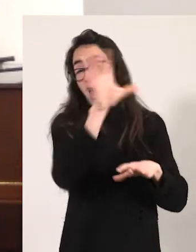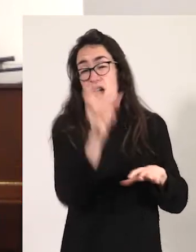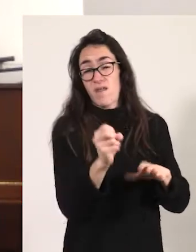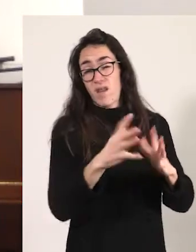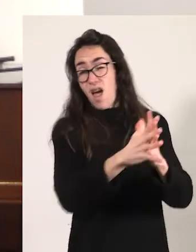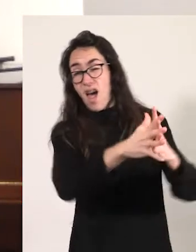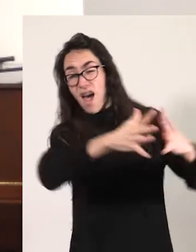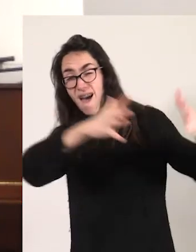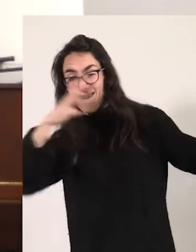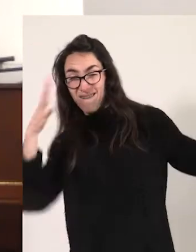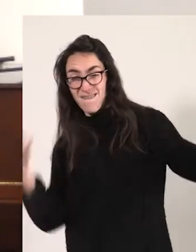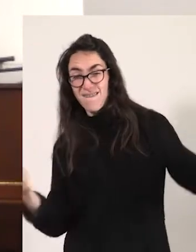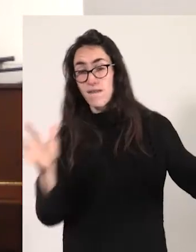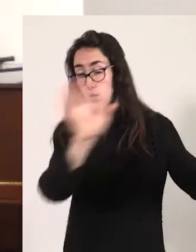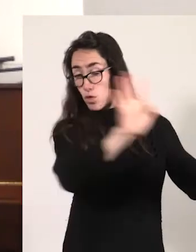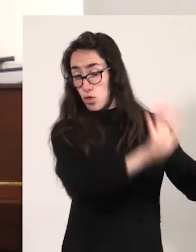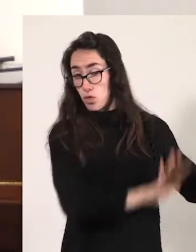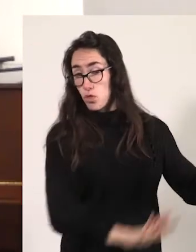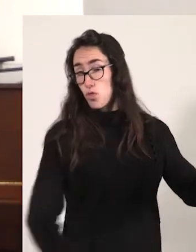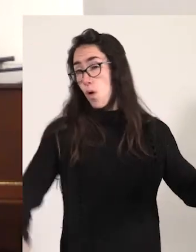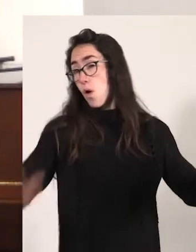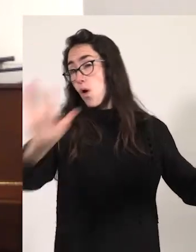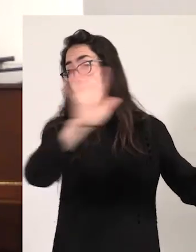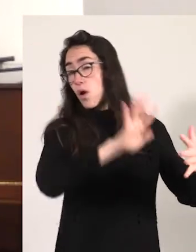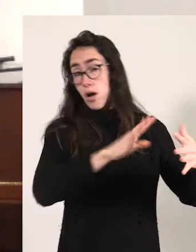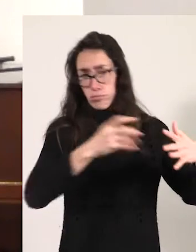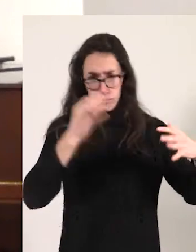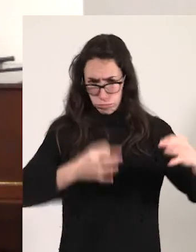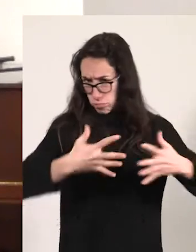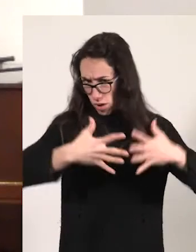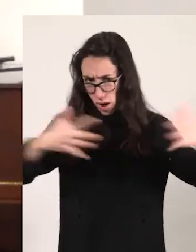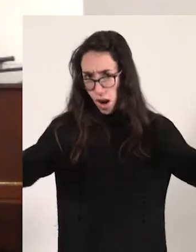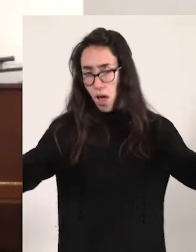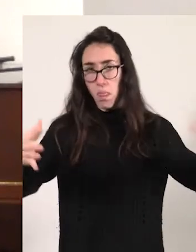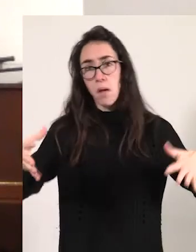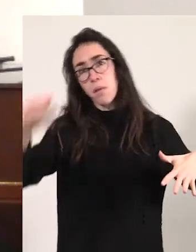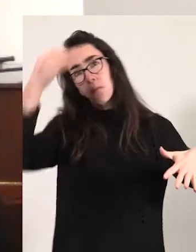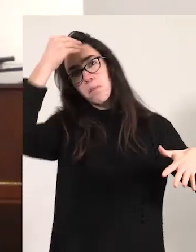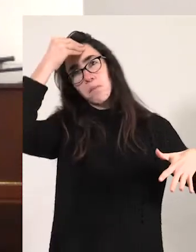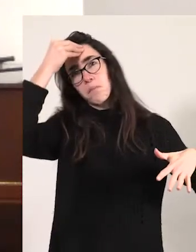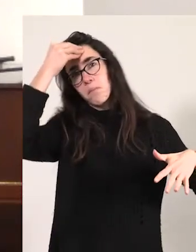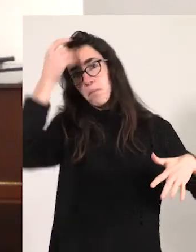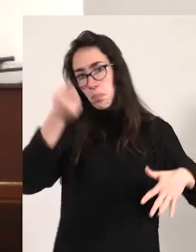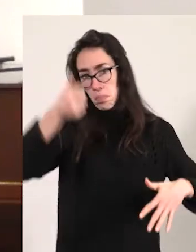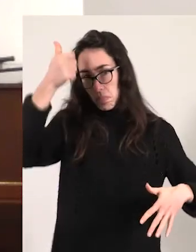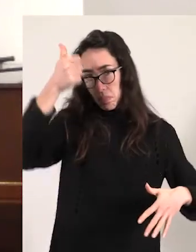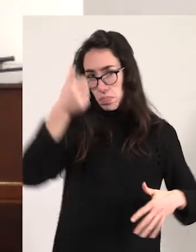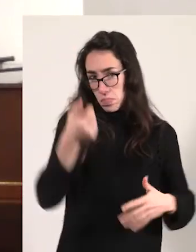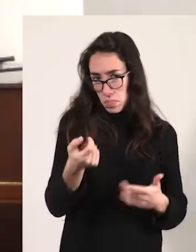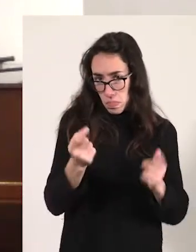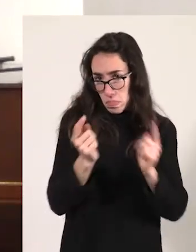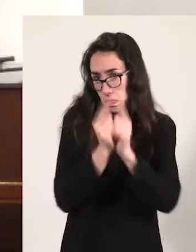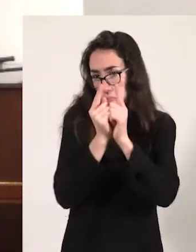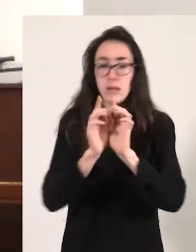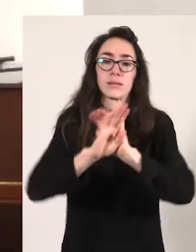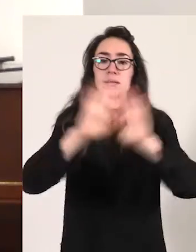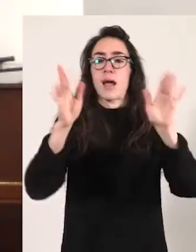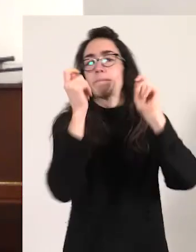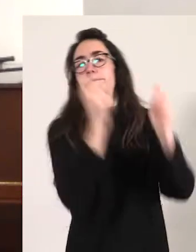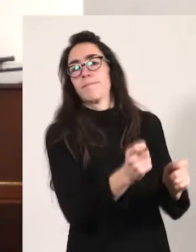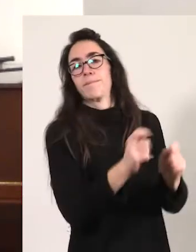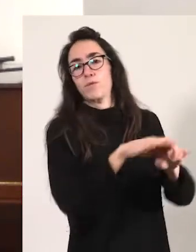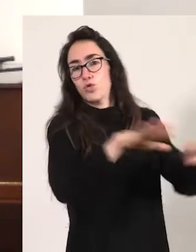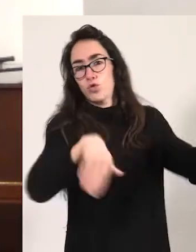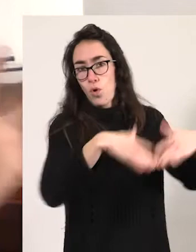reducir un continente gigantesco o una facción del continente, perdón, fracción del continente enorme y reducirla a una cosa pequeñita,